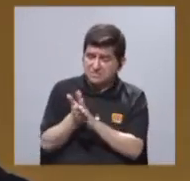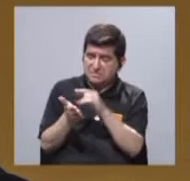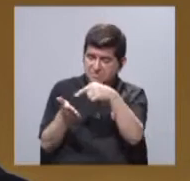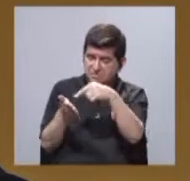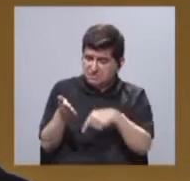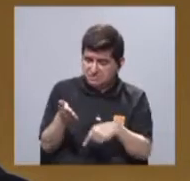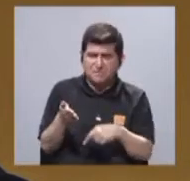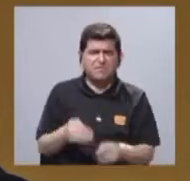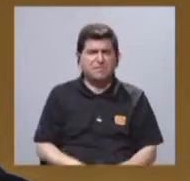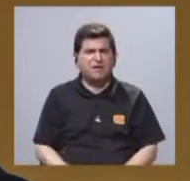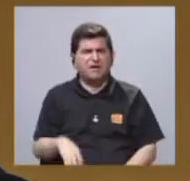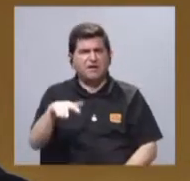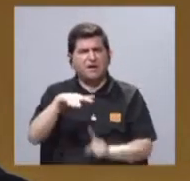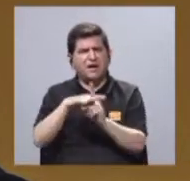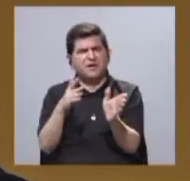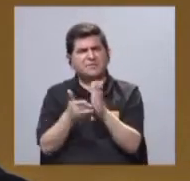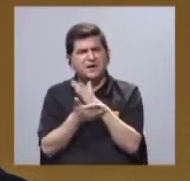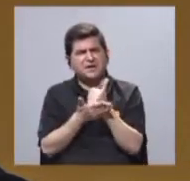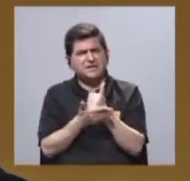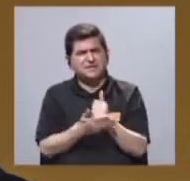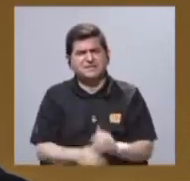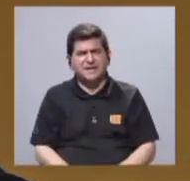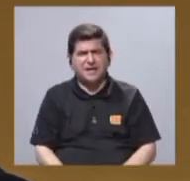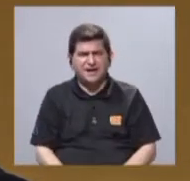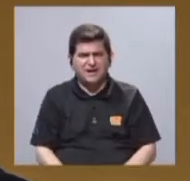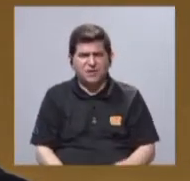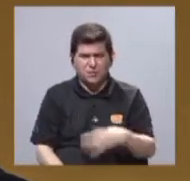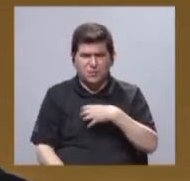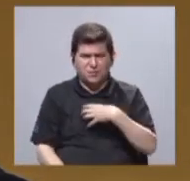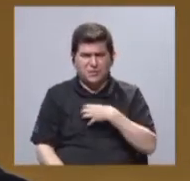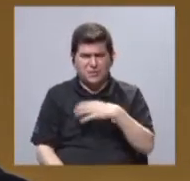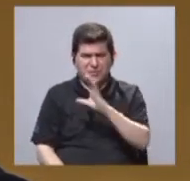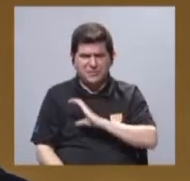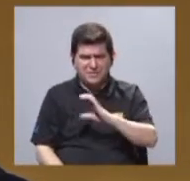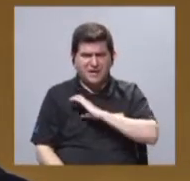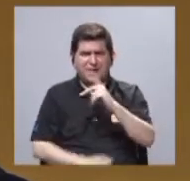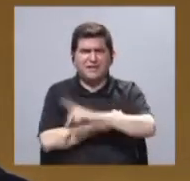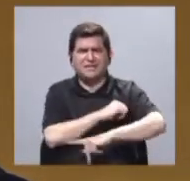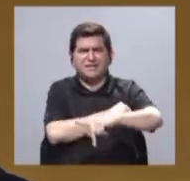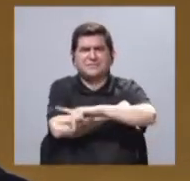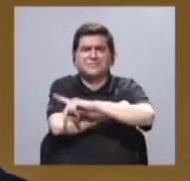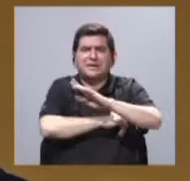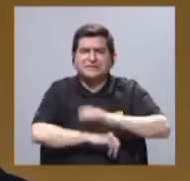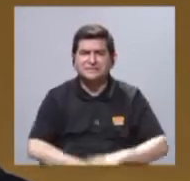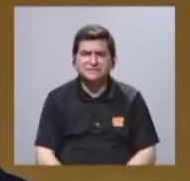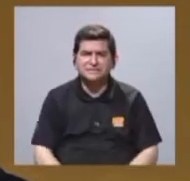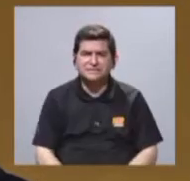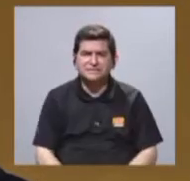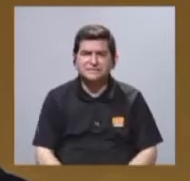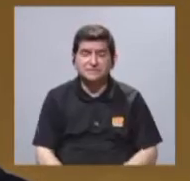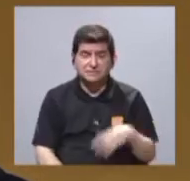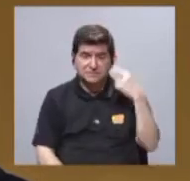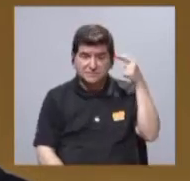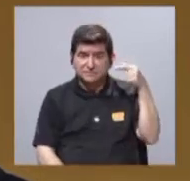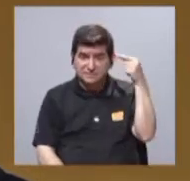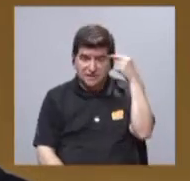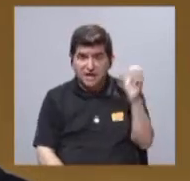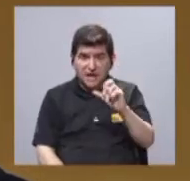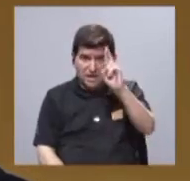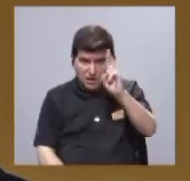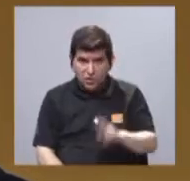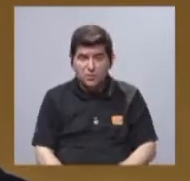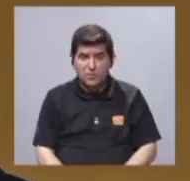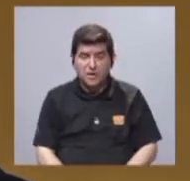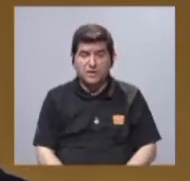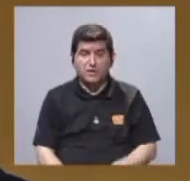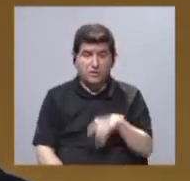salió algo que es santo y seña del país. el gobierno de Costa